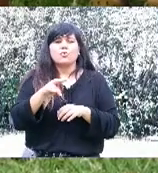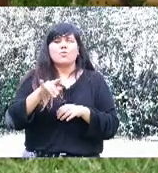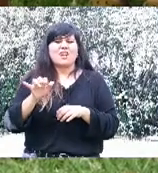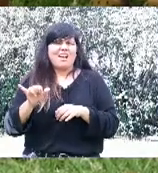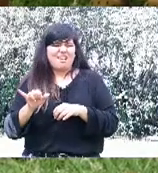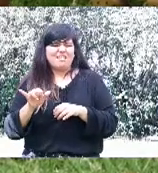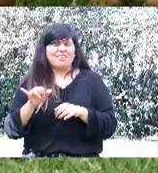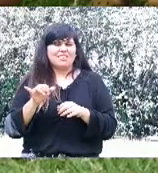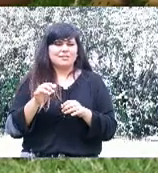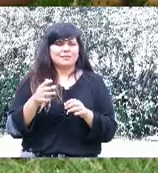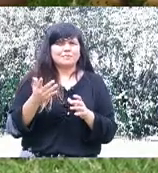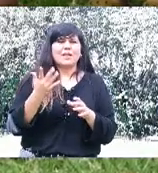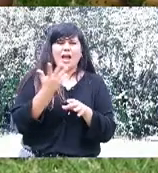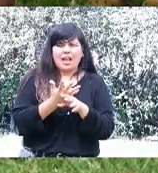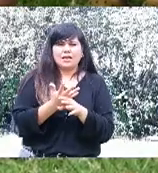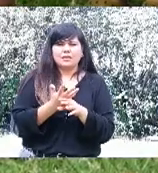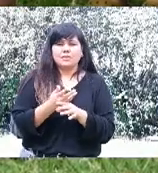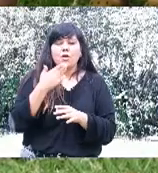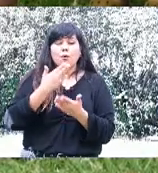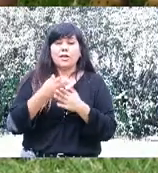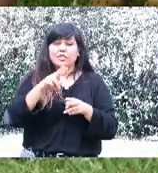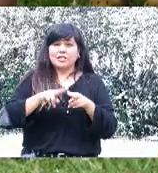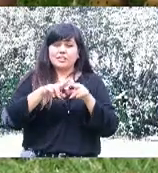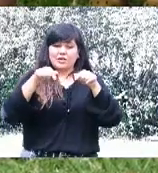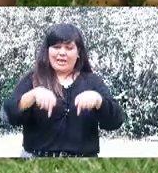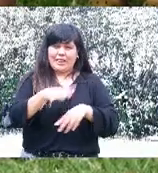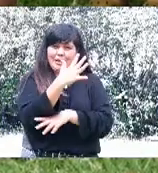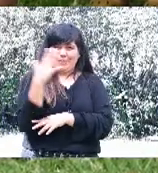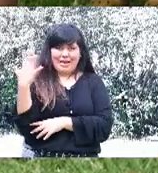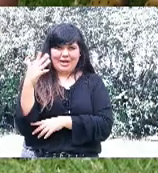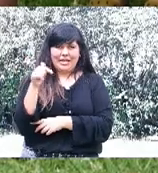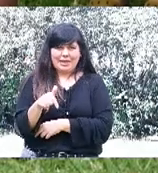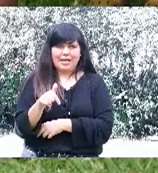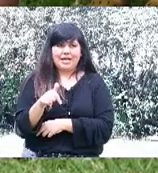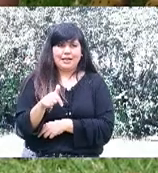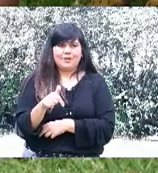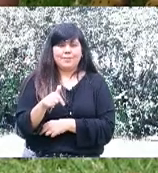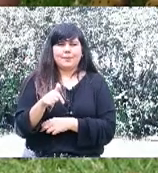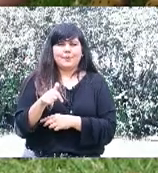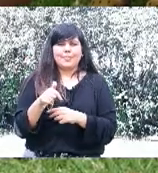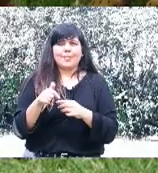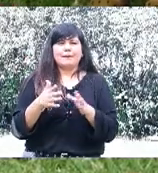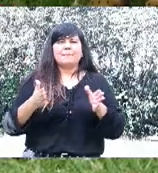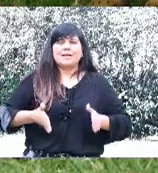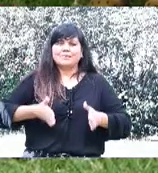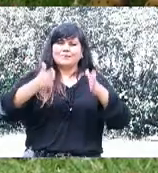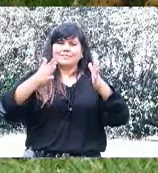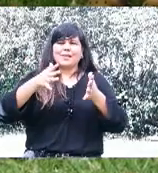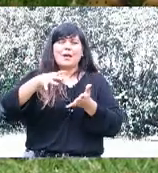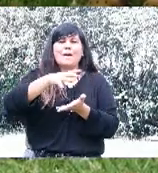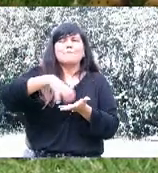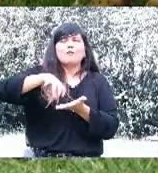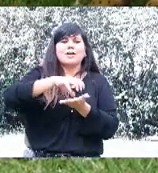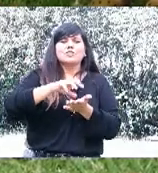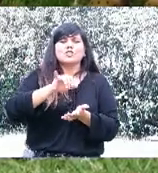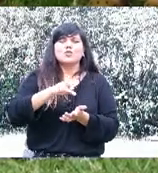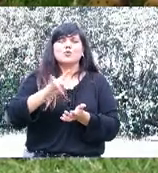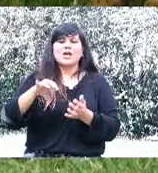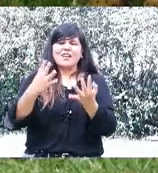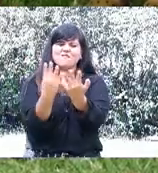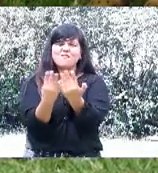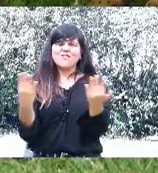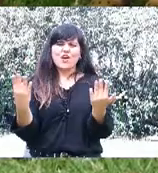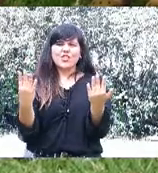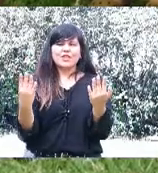huertos no cuando se realizó este parque para la el fronte de la de la población yungay